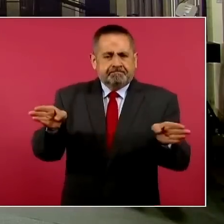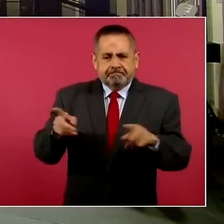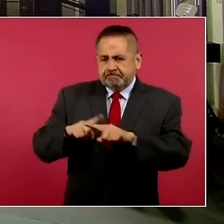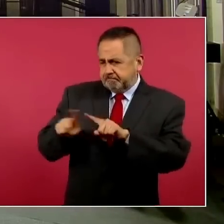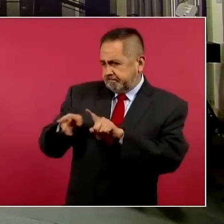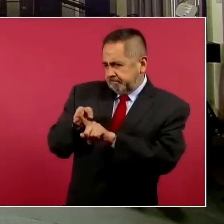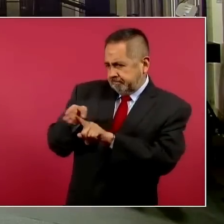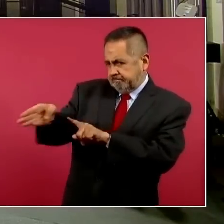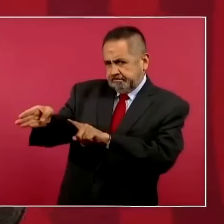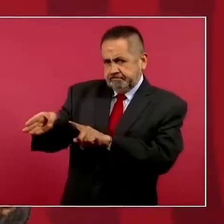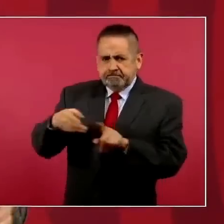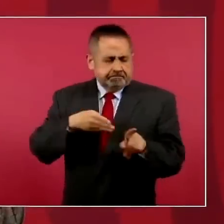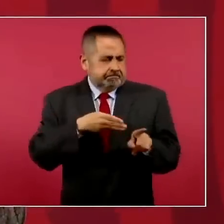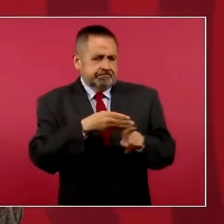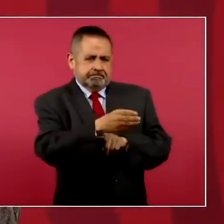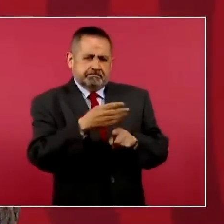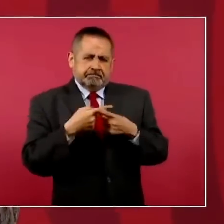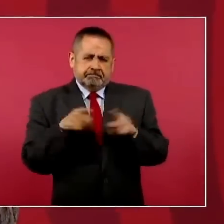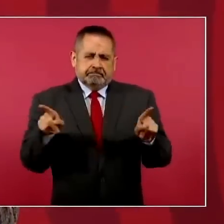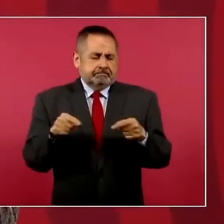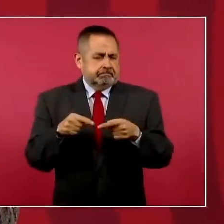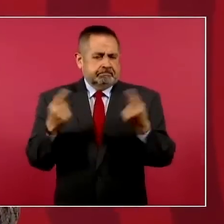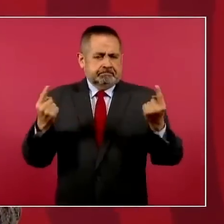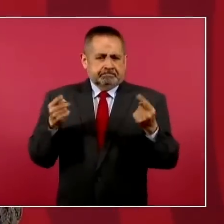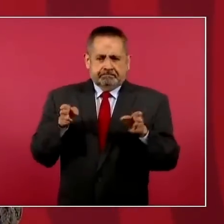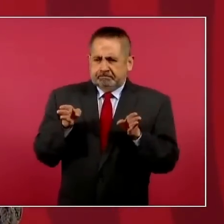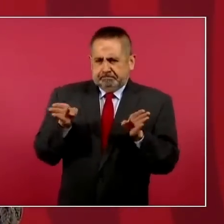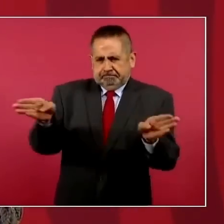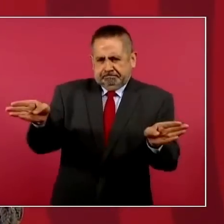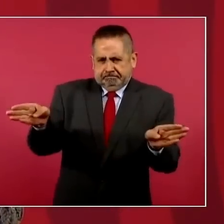distintos, contrapuestos de nación.